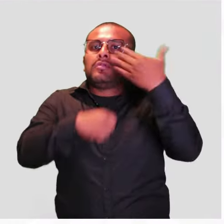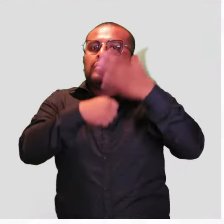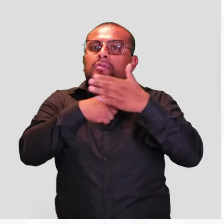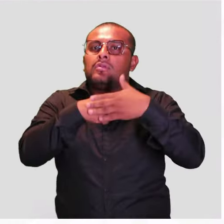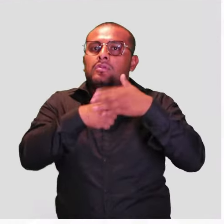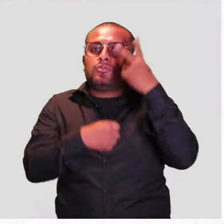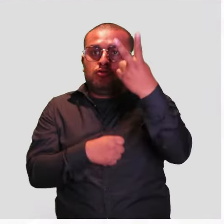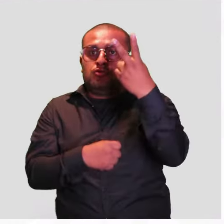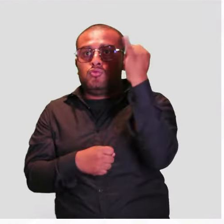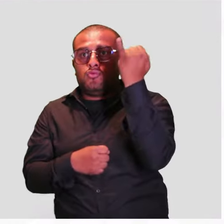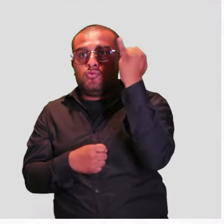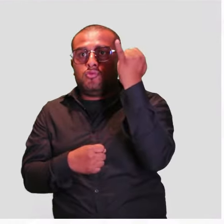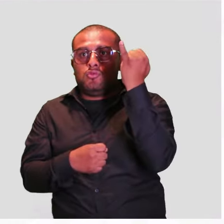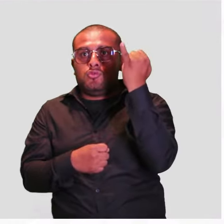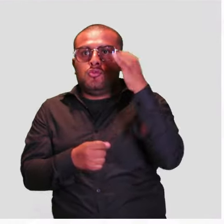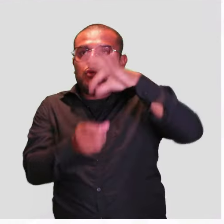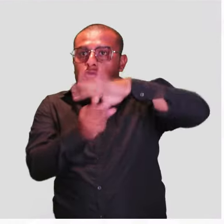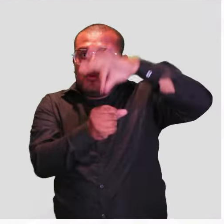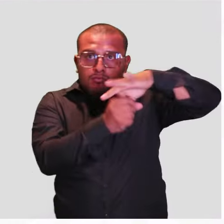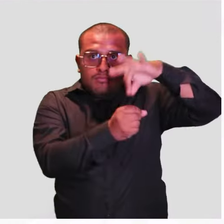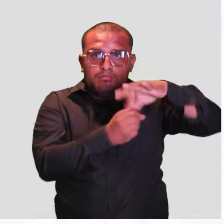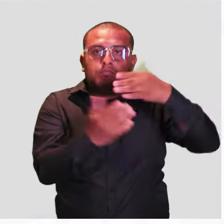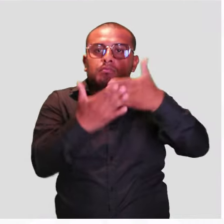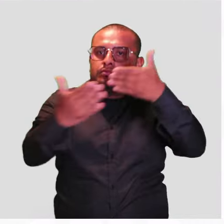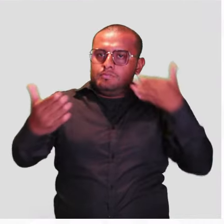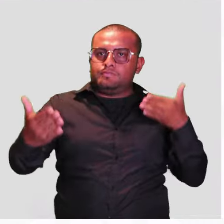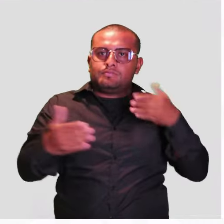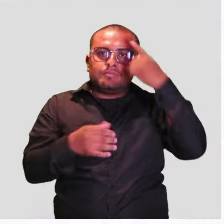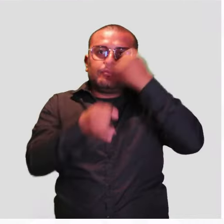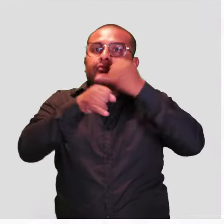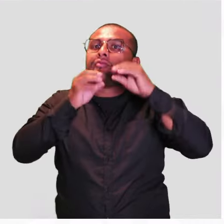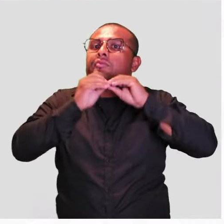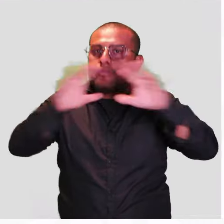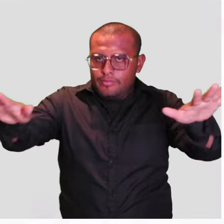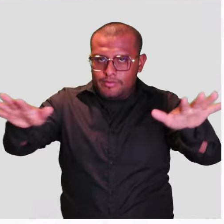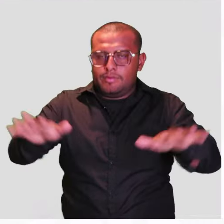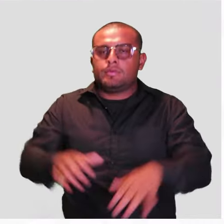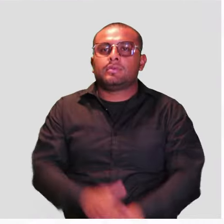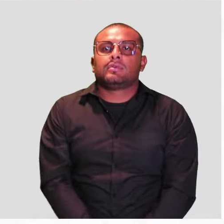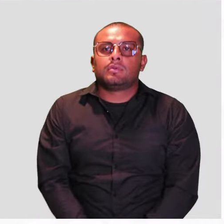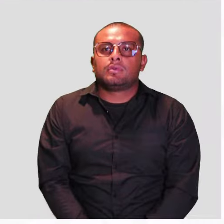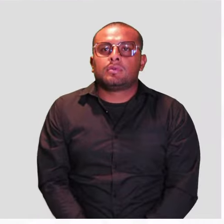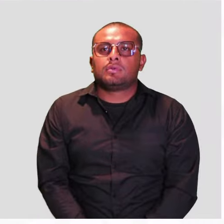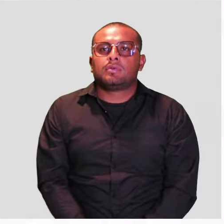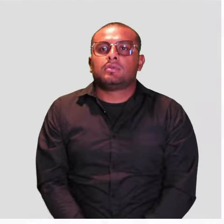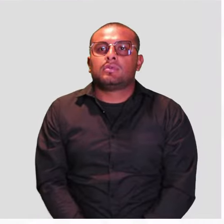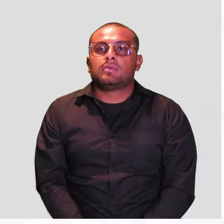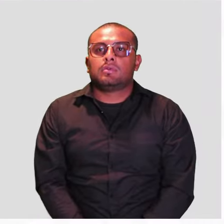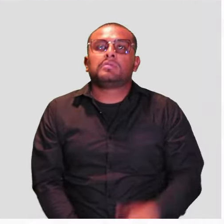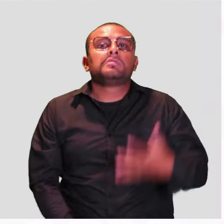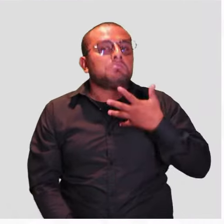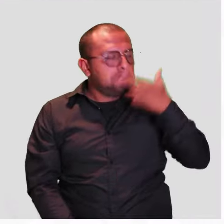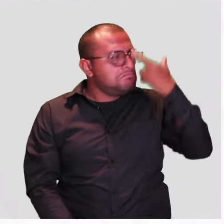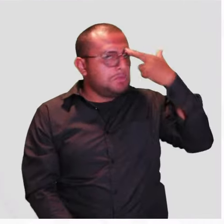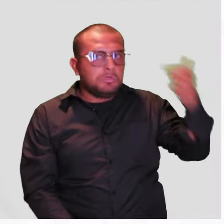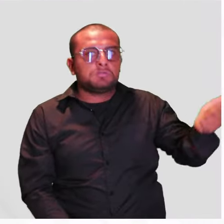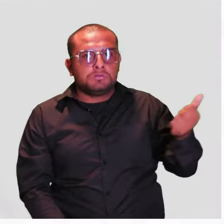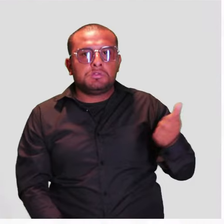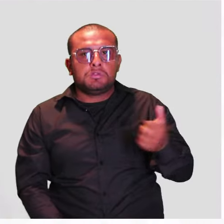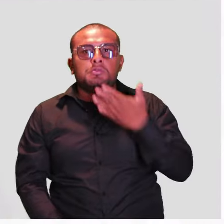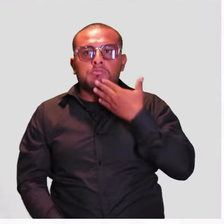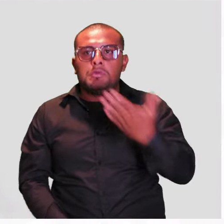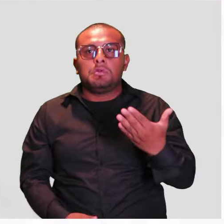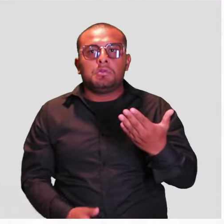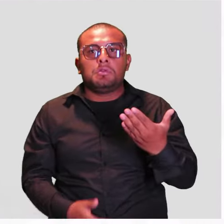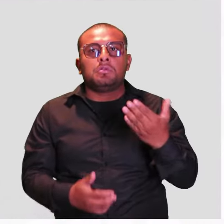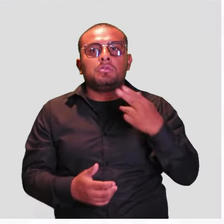a emitir un voto bien informado. Así es, y justo lo que hemos comentado, esta bolsa de tiempo es útil para todas